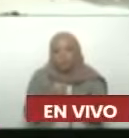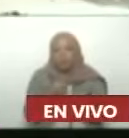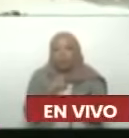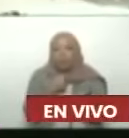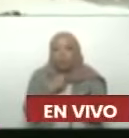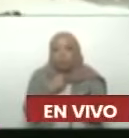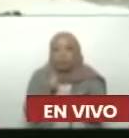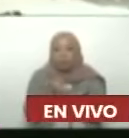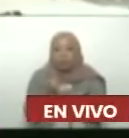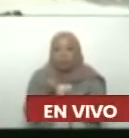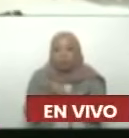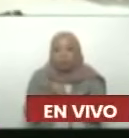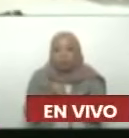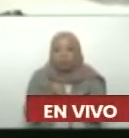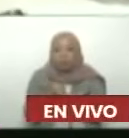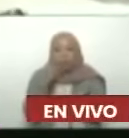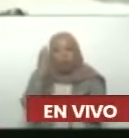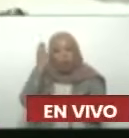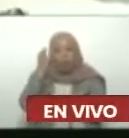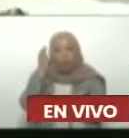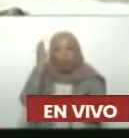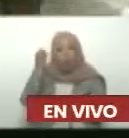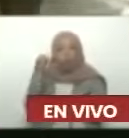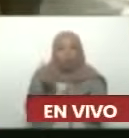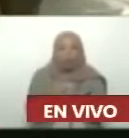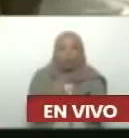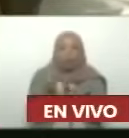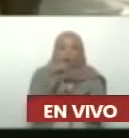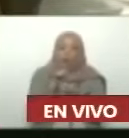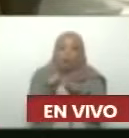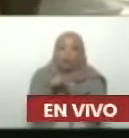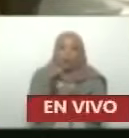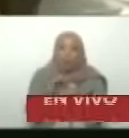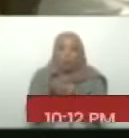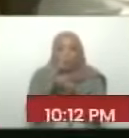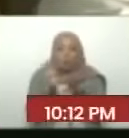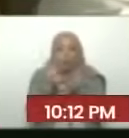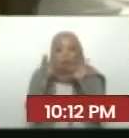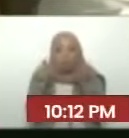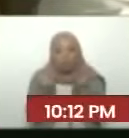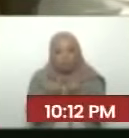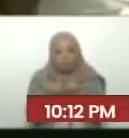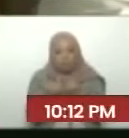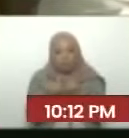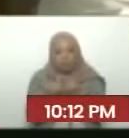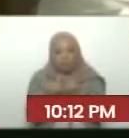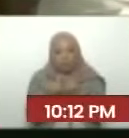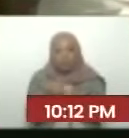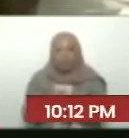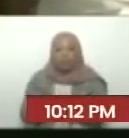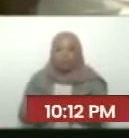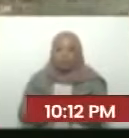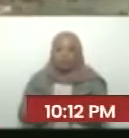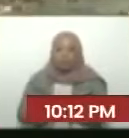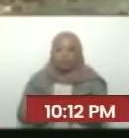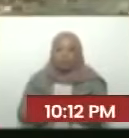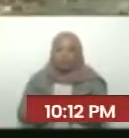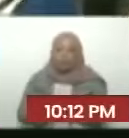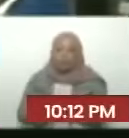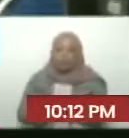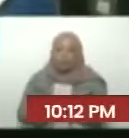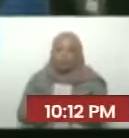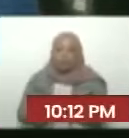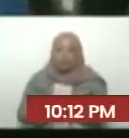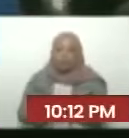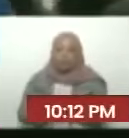gusto para que tengan una conciencia en materia ambiental y en el cuidado de nuestra fauna silvestre. Correcto.